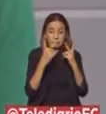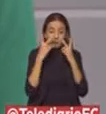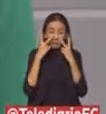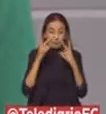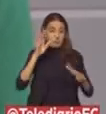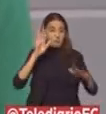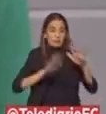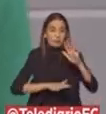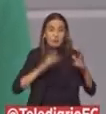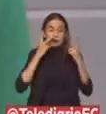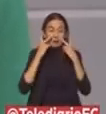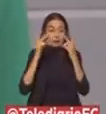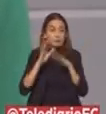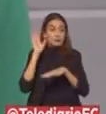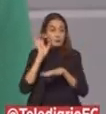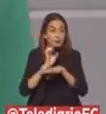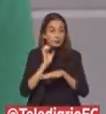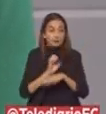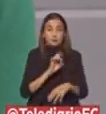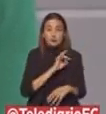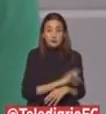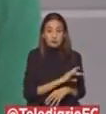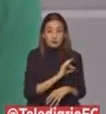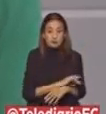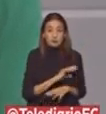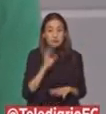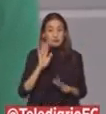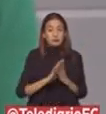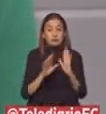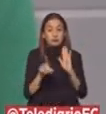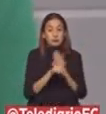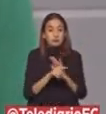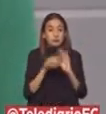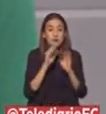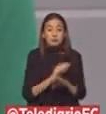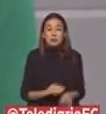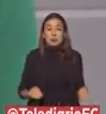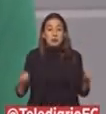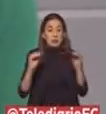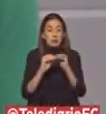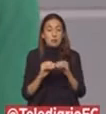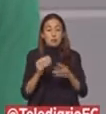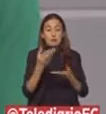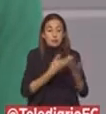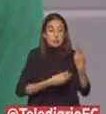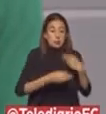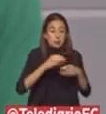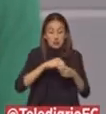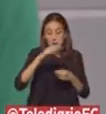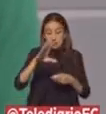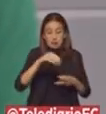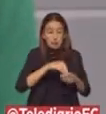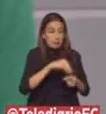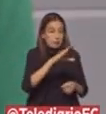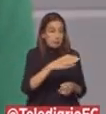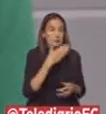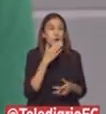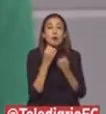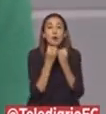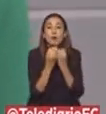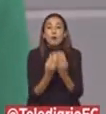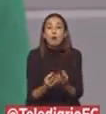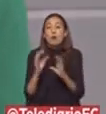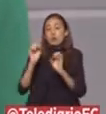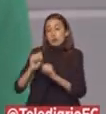la balanza comercial de ecuador y chile y vemos que es negativa es decir hay más importaciones que exportaciones en este sentido cuánto